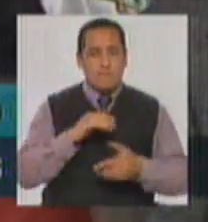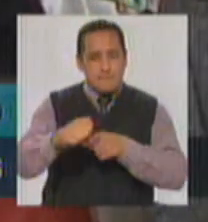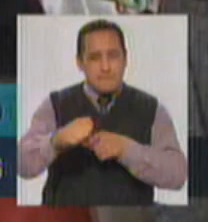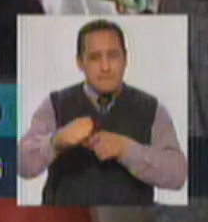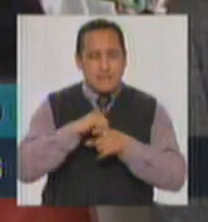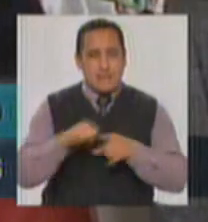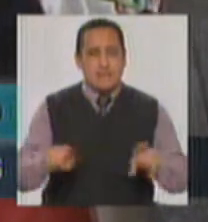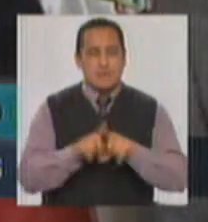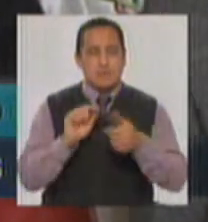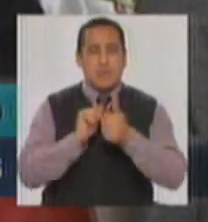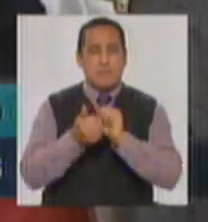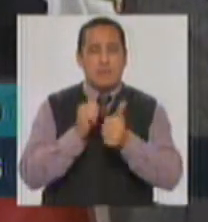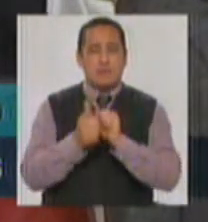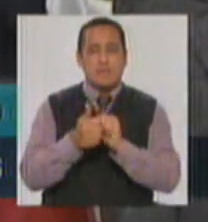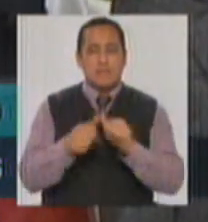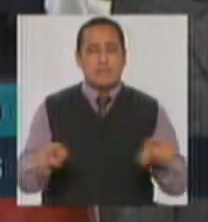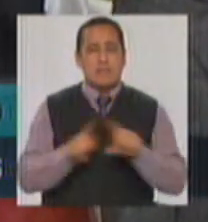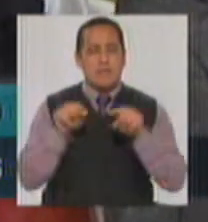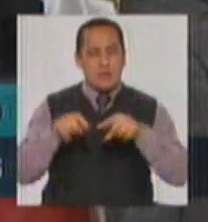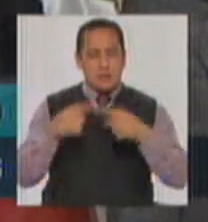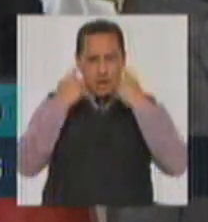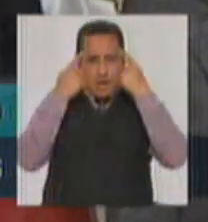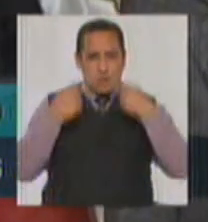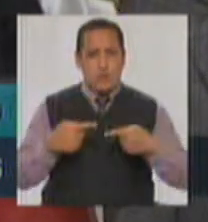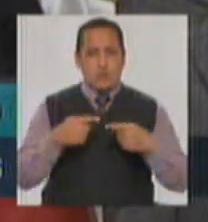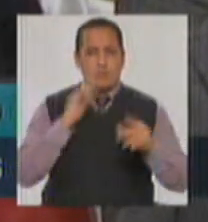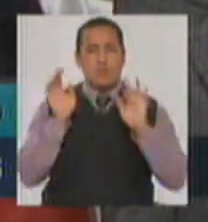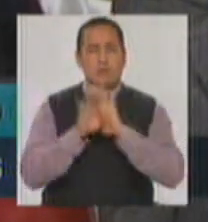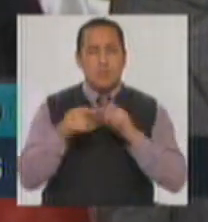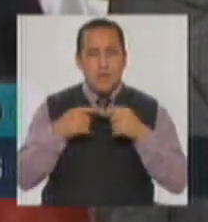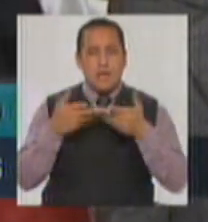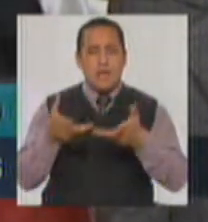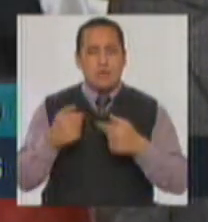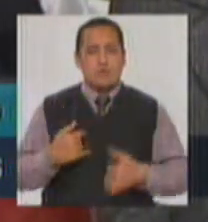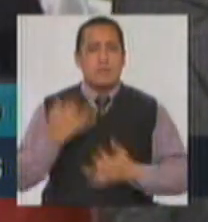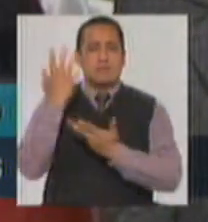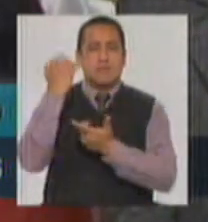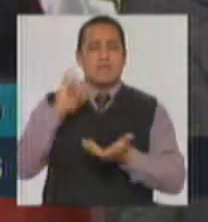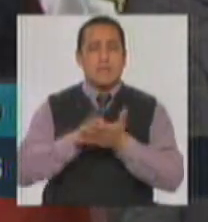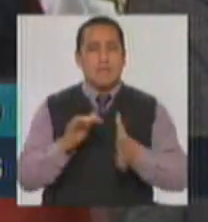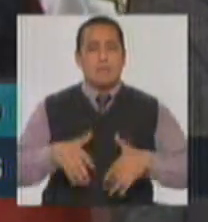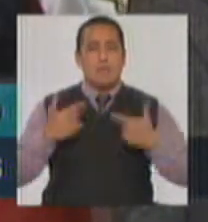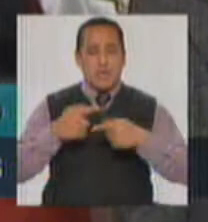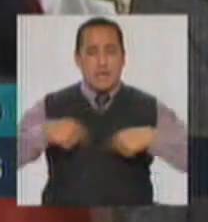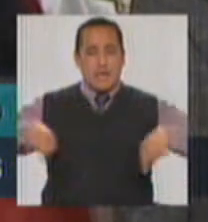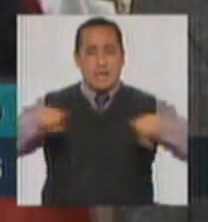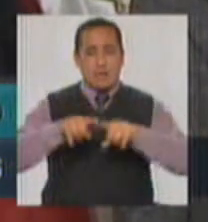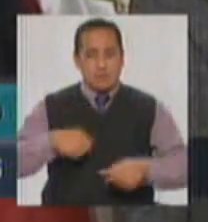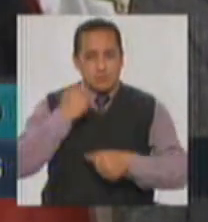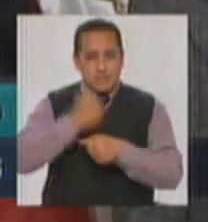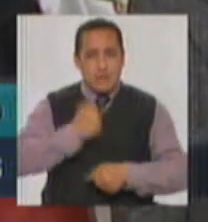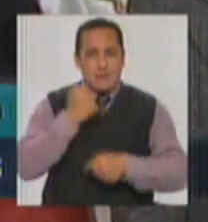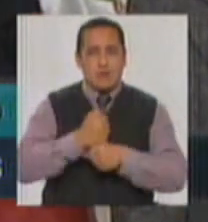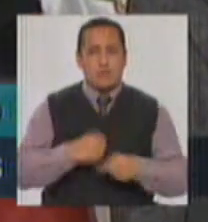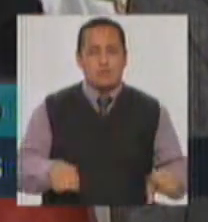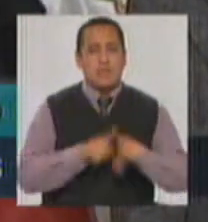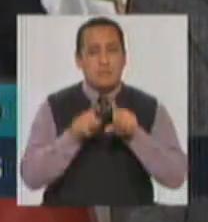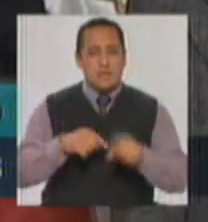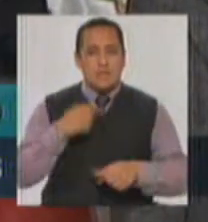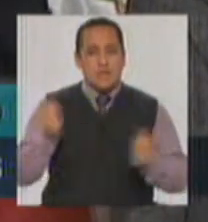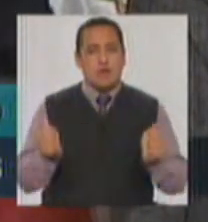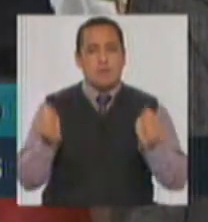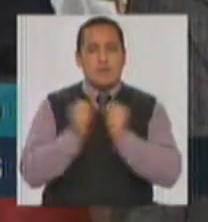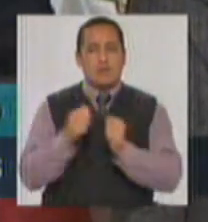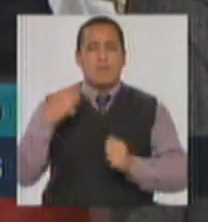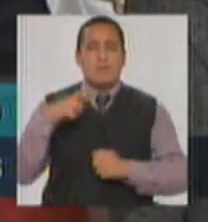en una disciplina deportiva. Hay una meta, hay una esperanza de que puedan ellos, en base a su trabajo, en base al